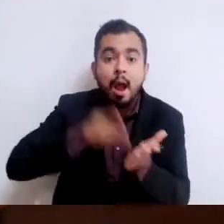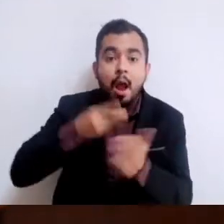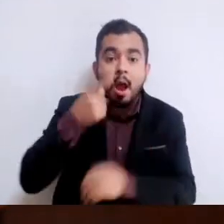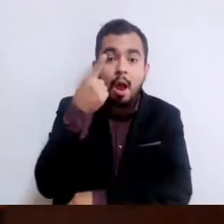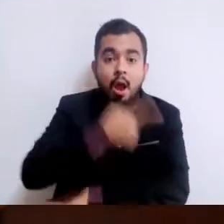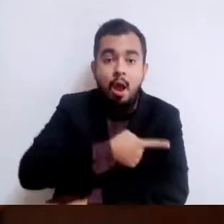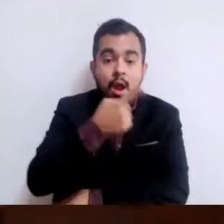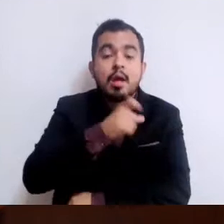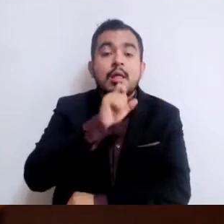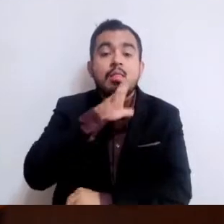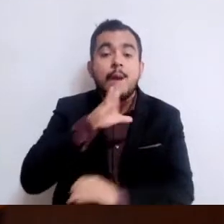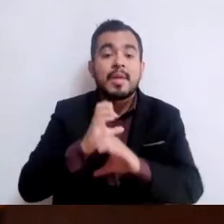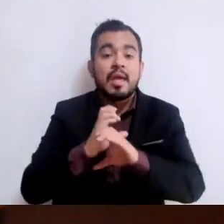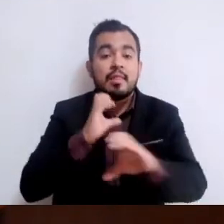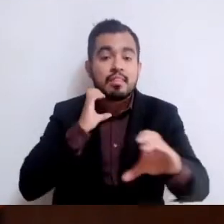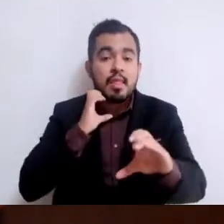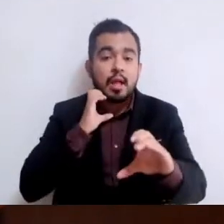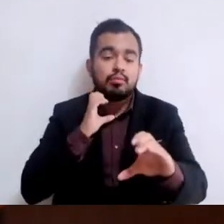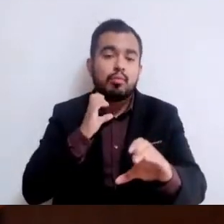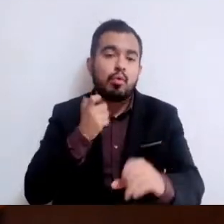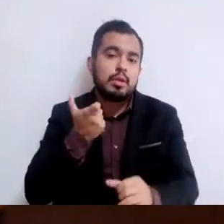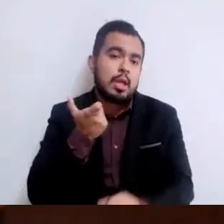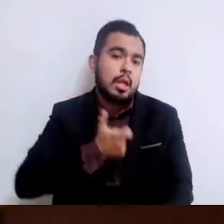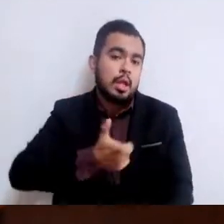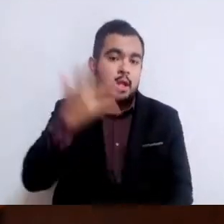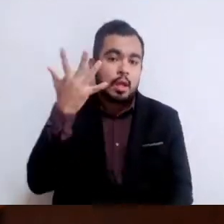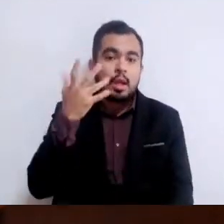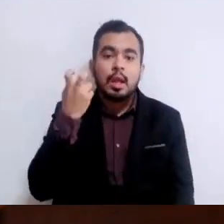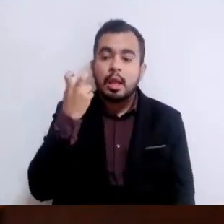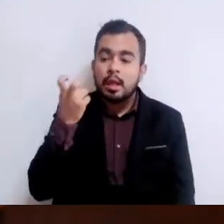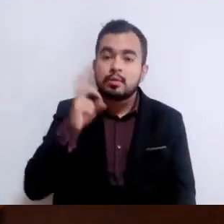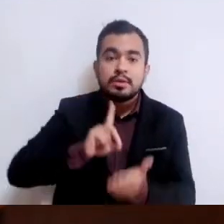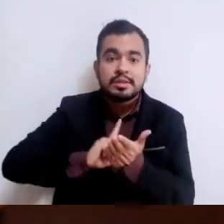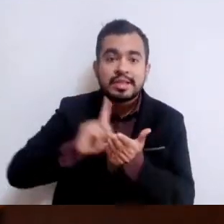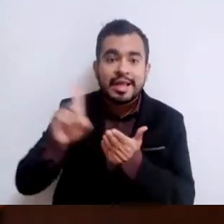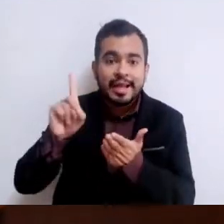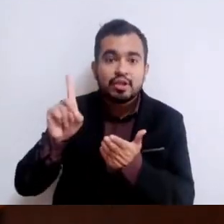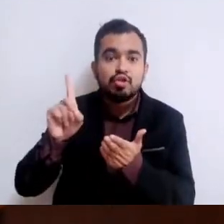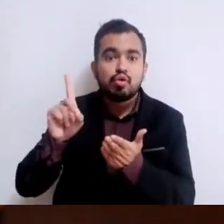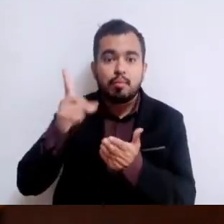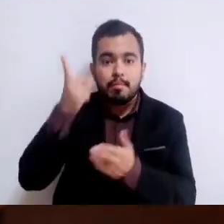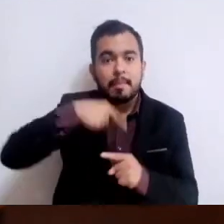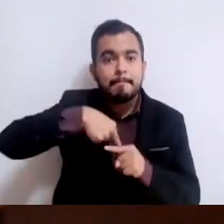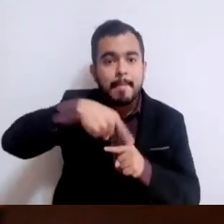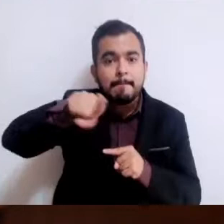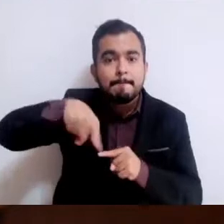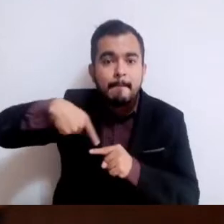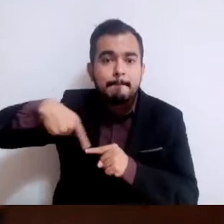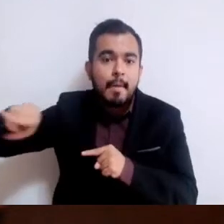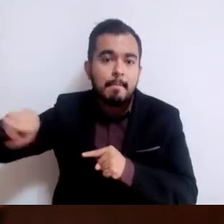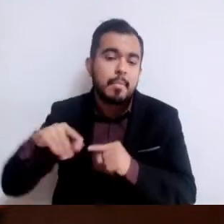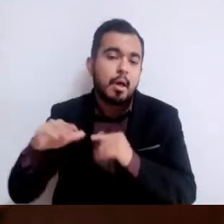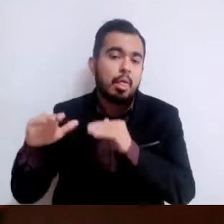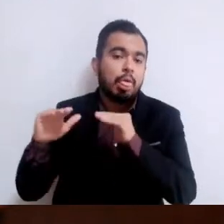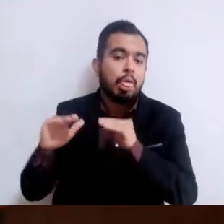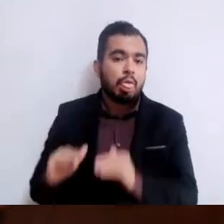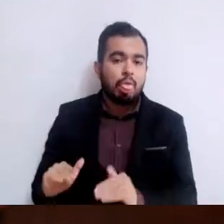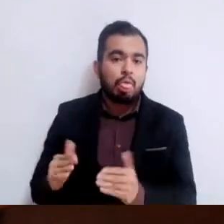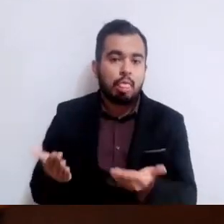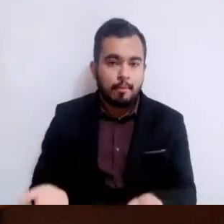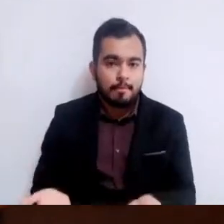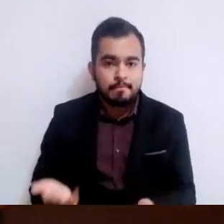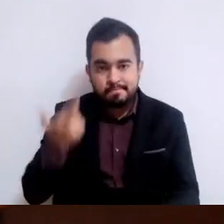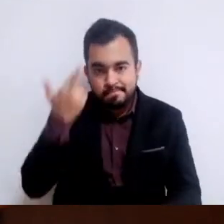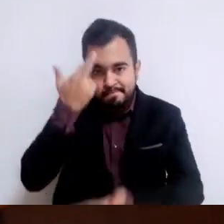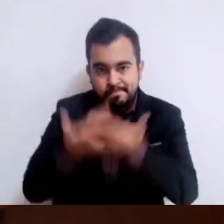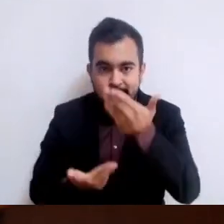urbano, menoscaban el ejercicio pleno del derecho a la movilidad para las y los mexiquenses, en consonancia con el compromiso